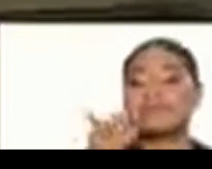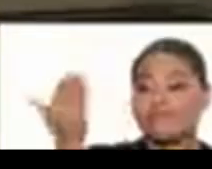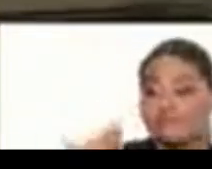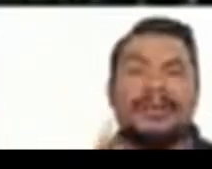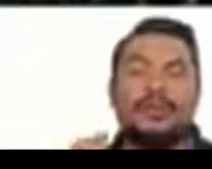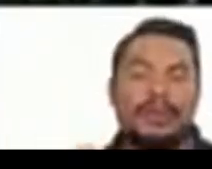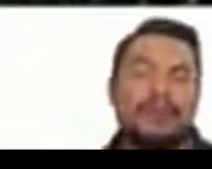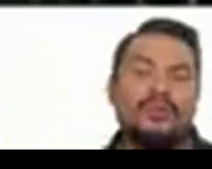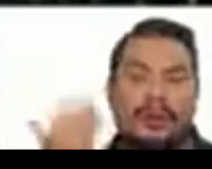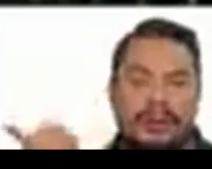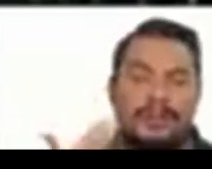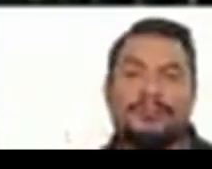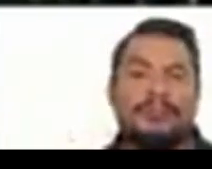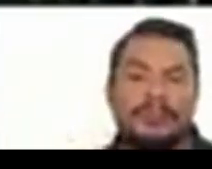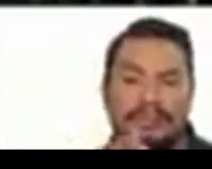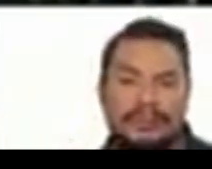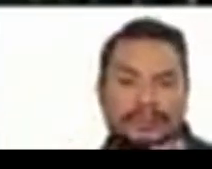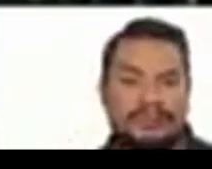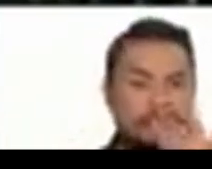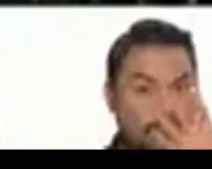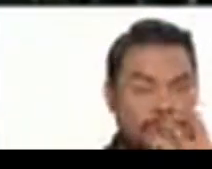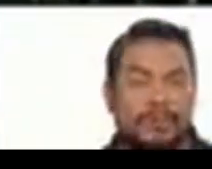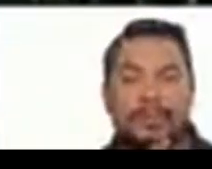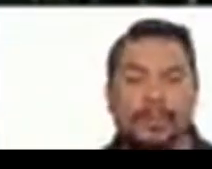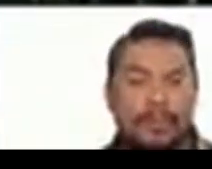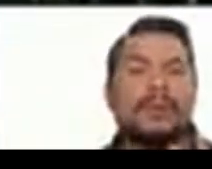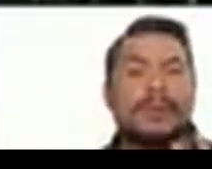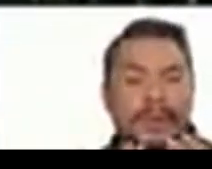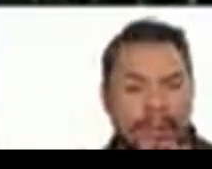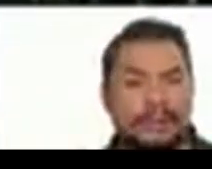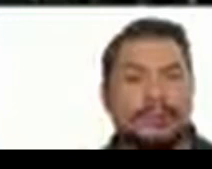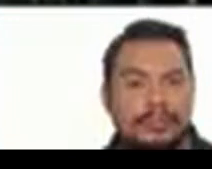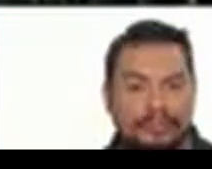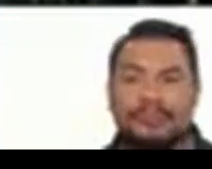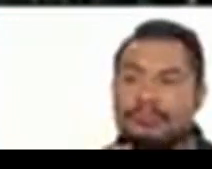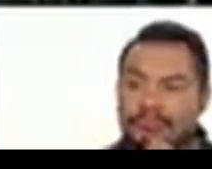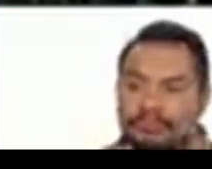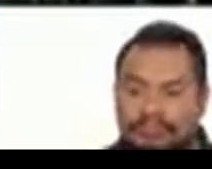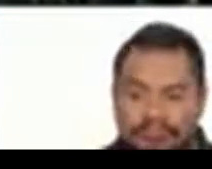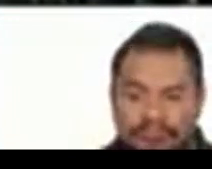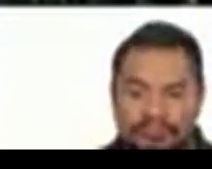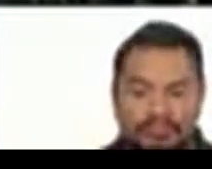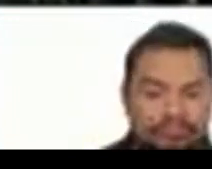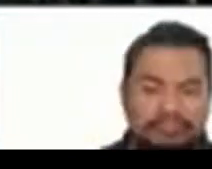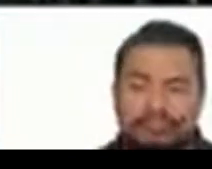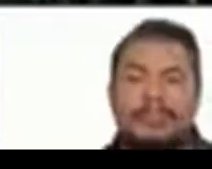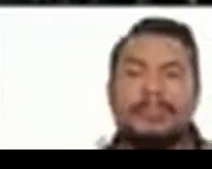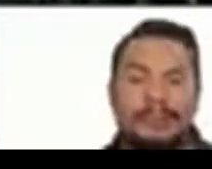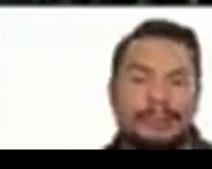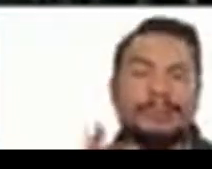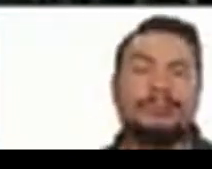un amigo. Gracias a ellos se pudo entablar un espacio al más